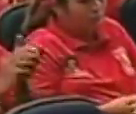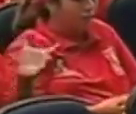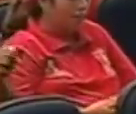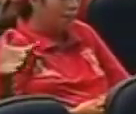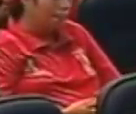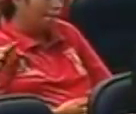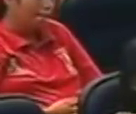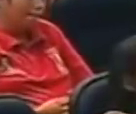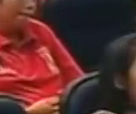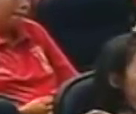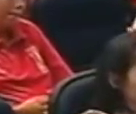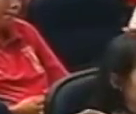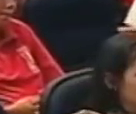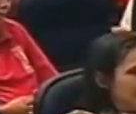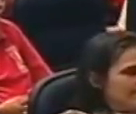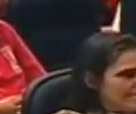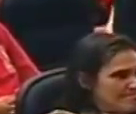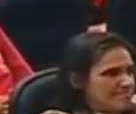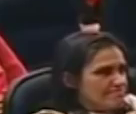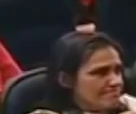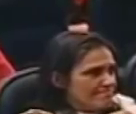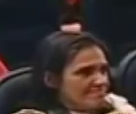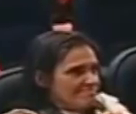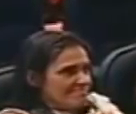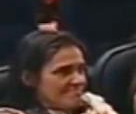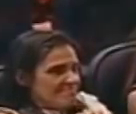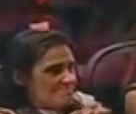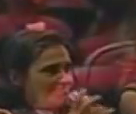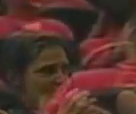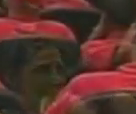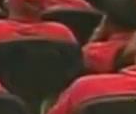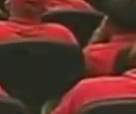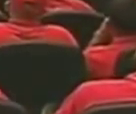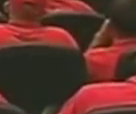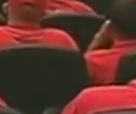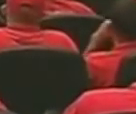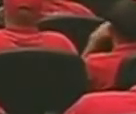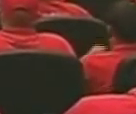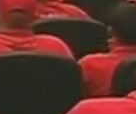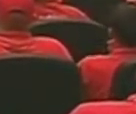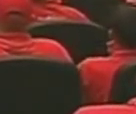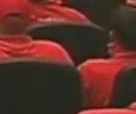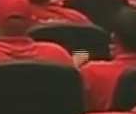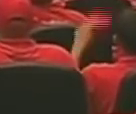salud, la vivienda, el socialismo, las comunas,